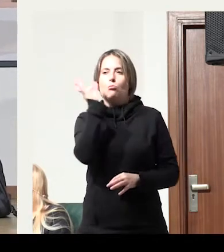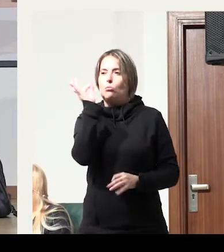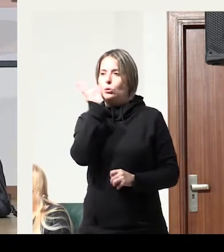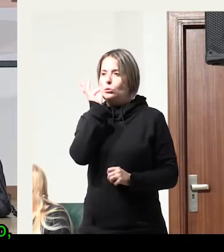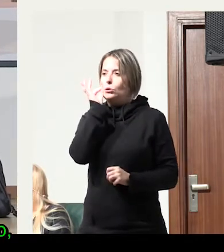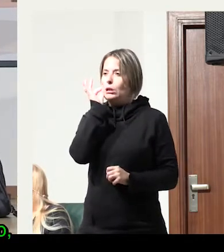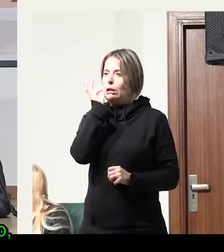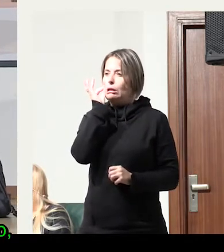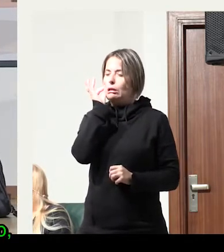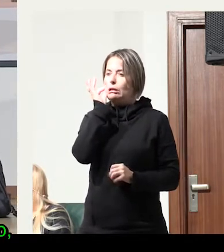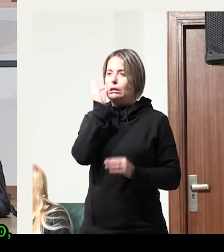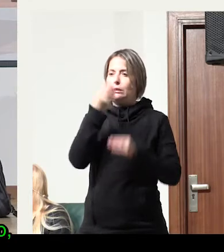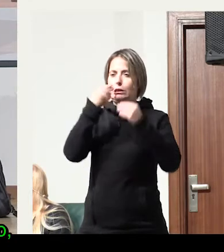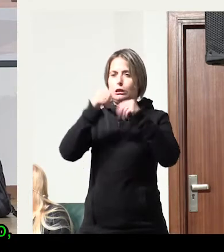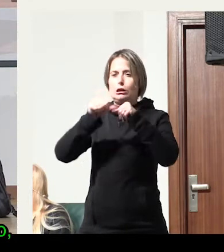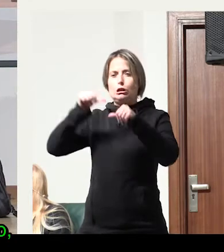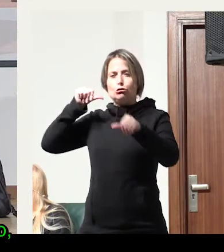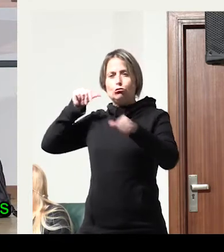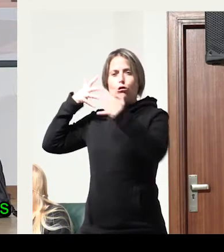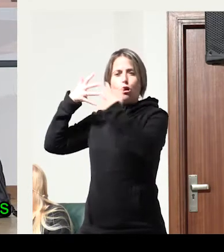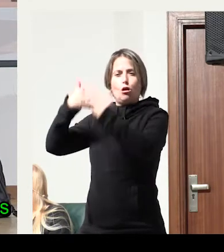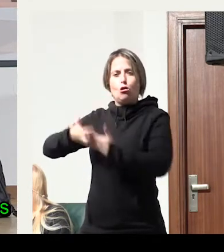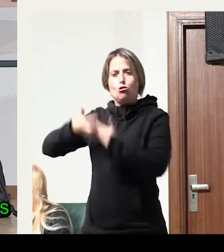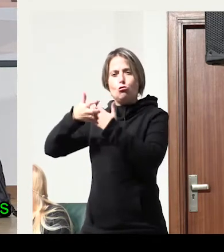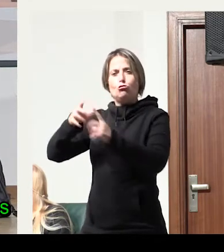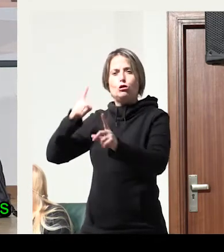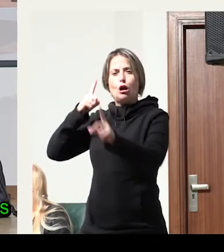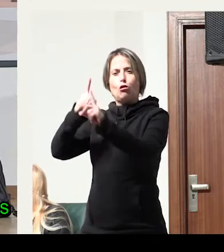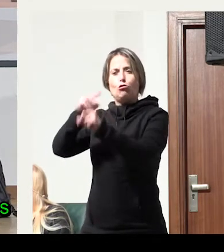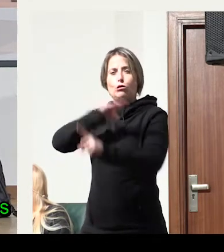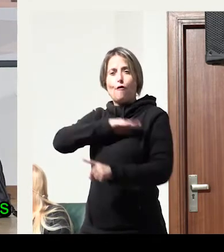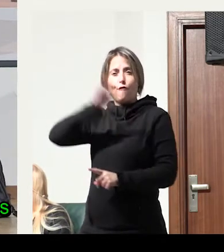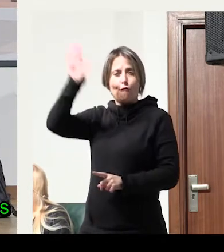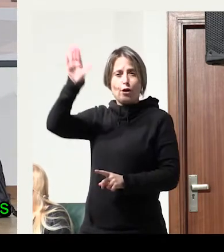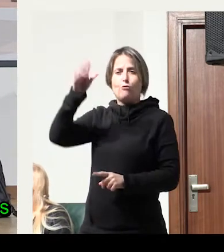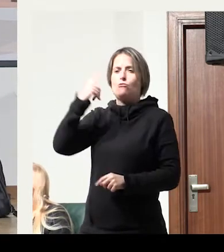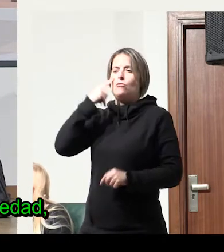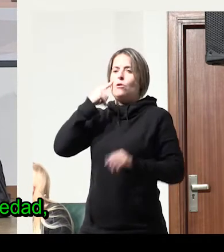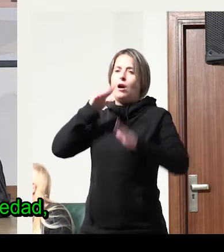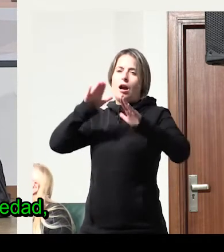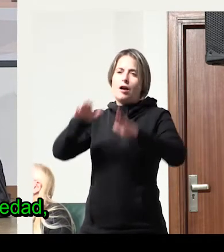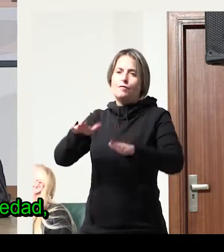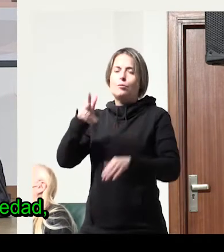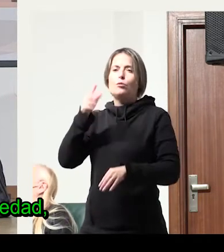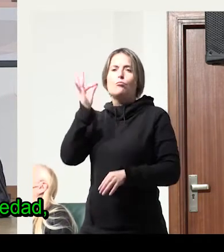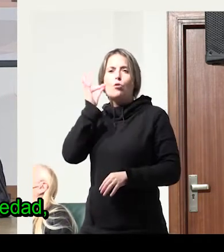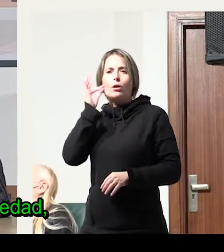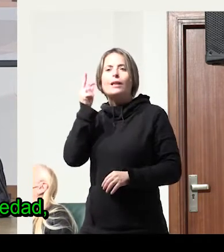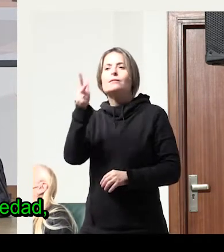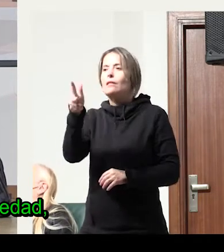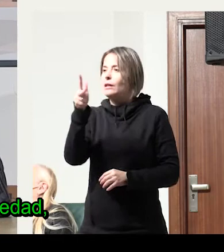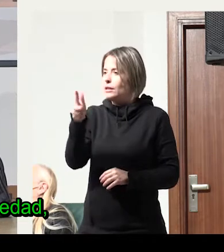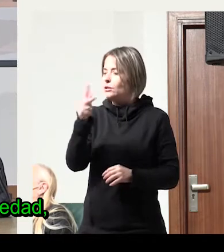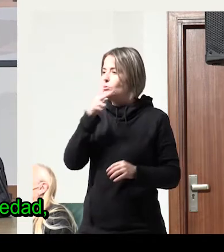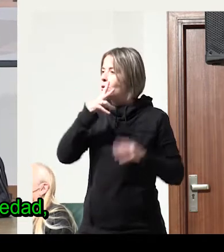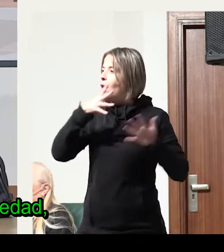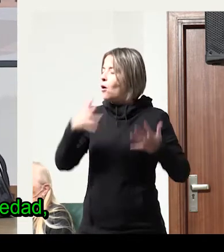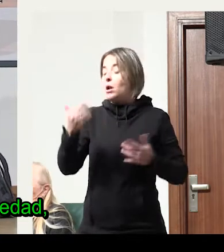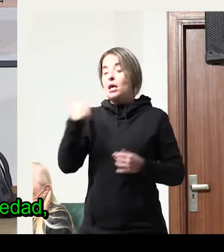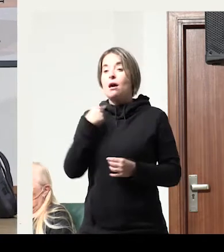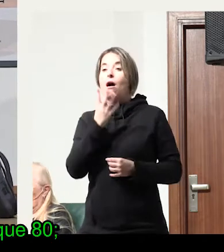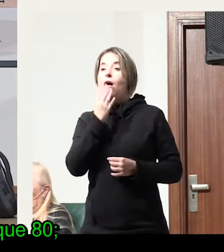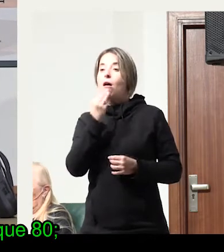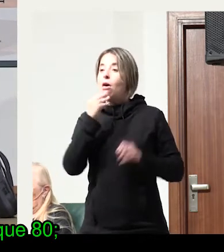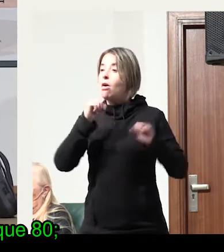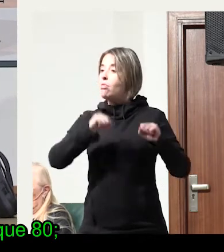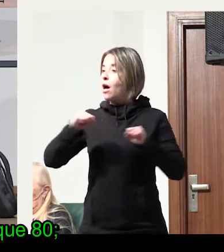larga historia de lucha contra el franquismo a favor de todos los derechos de las mujeres y que ahora pues se ha llegado a una edad, a distintas